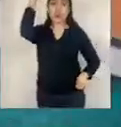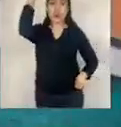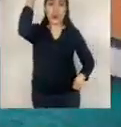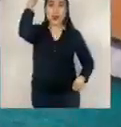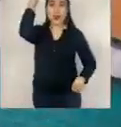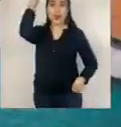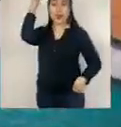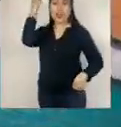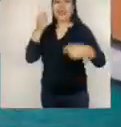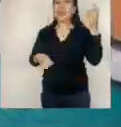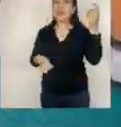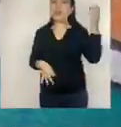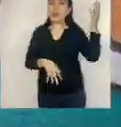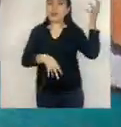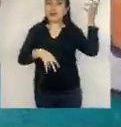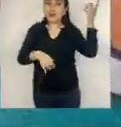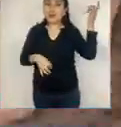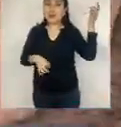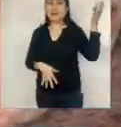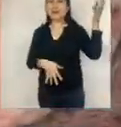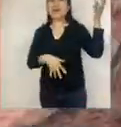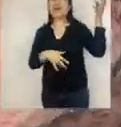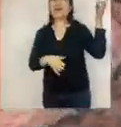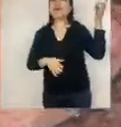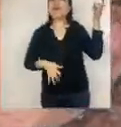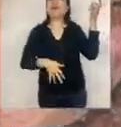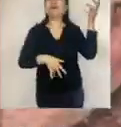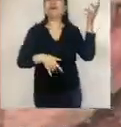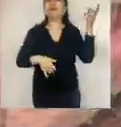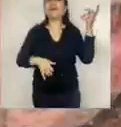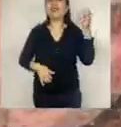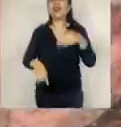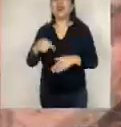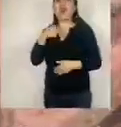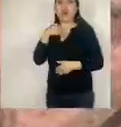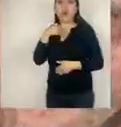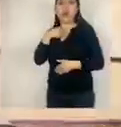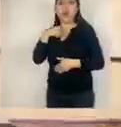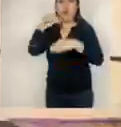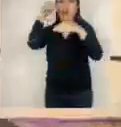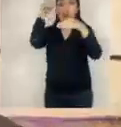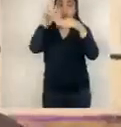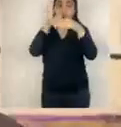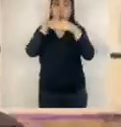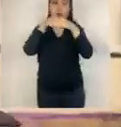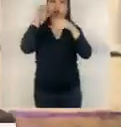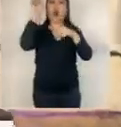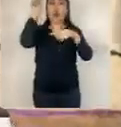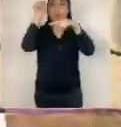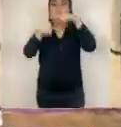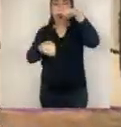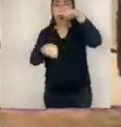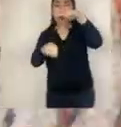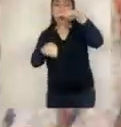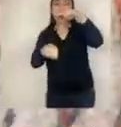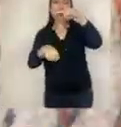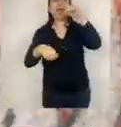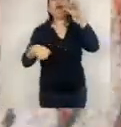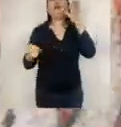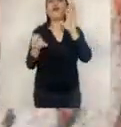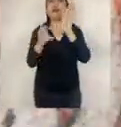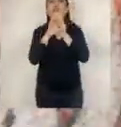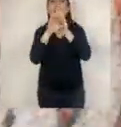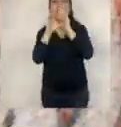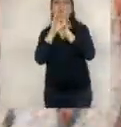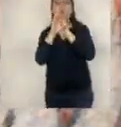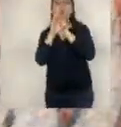nueva constitución, la voz aprueba. En el Facebook, DG Patterns, yo quisiera ganar, lo sigo desde el día 1 y admiro su perseverancia y